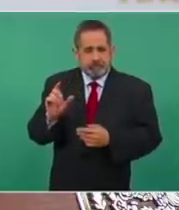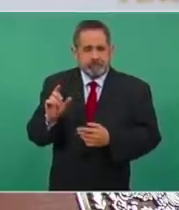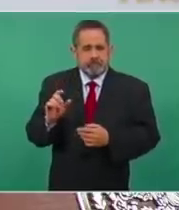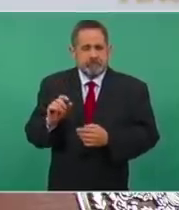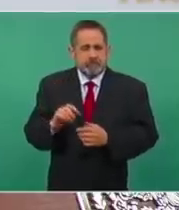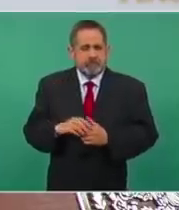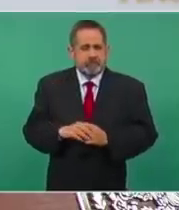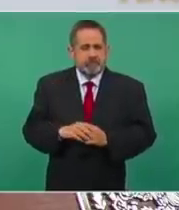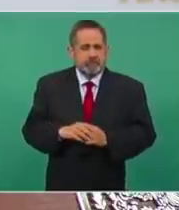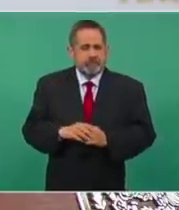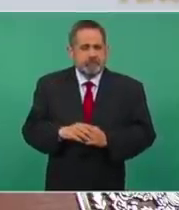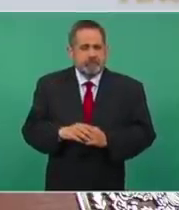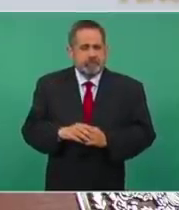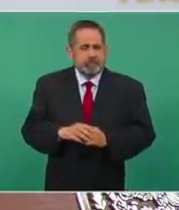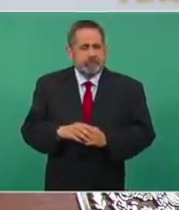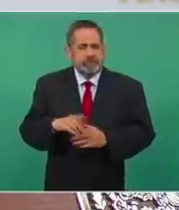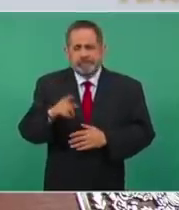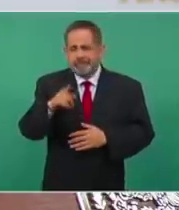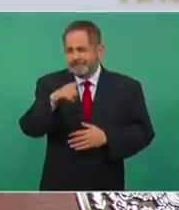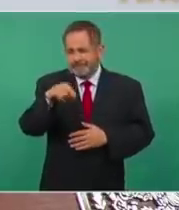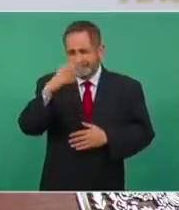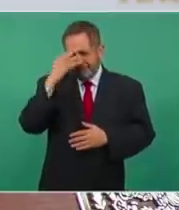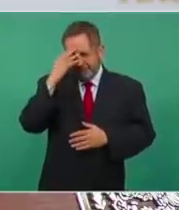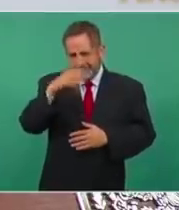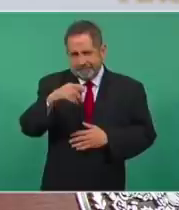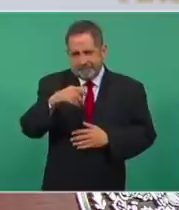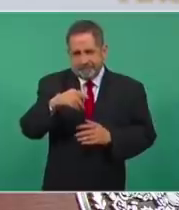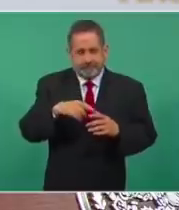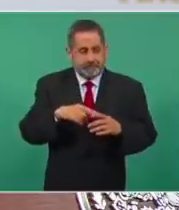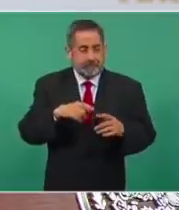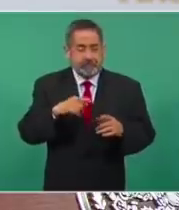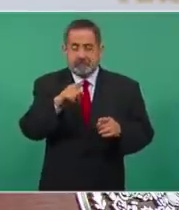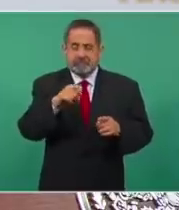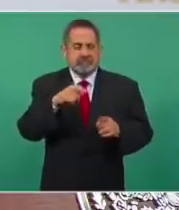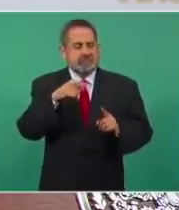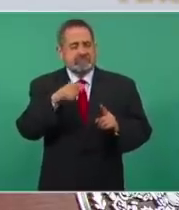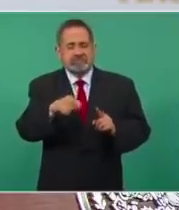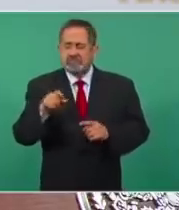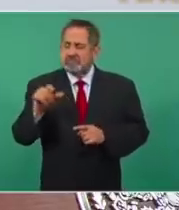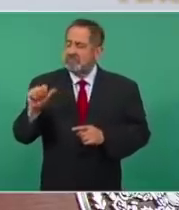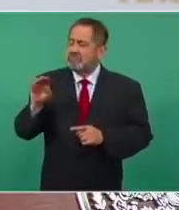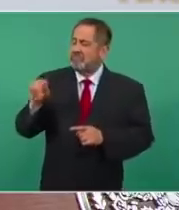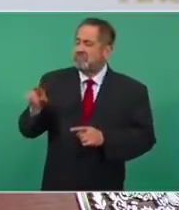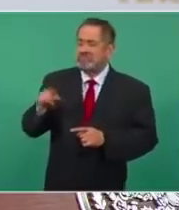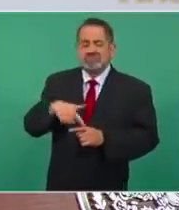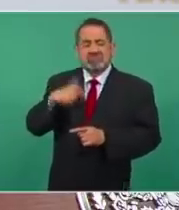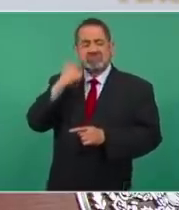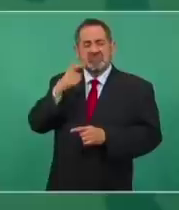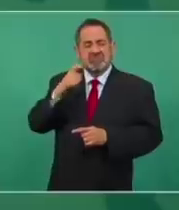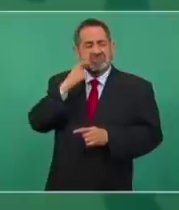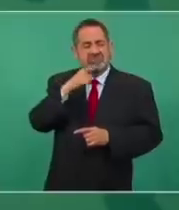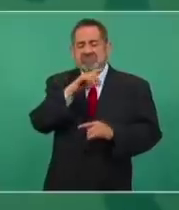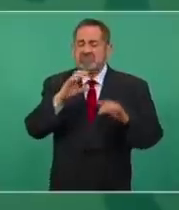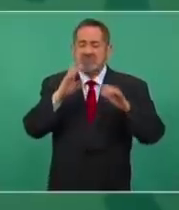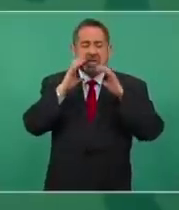nuevo, ya ven que dice que que yo no quiero a Santa, dijo una periodista